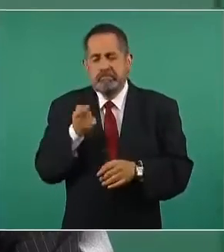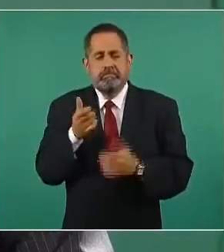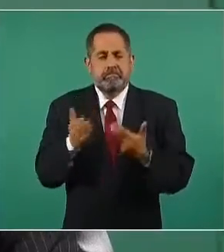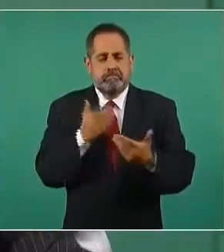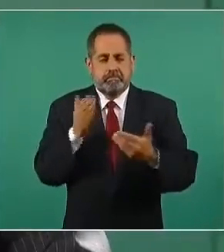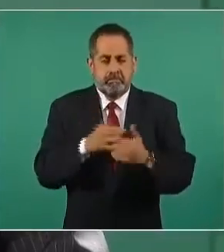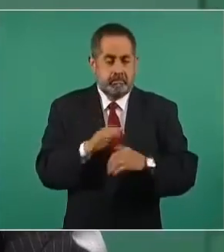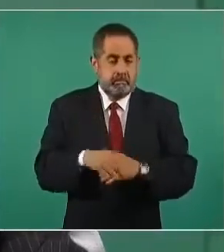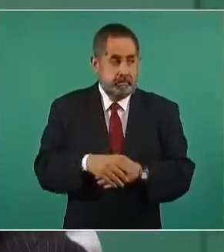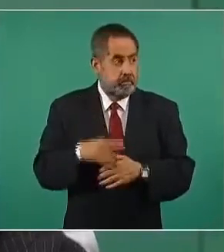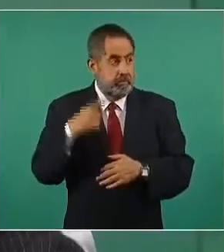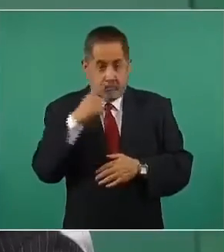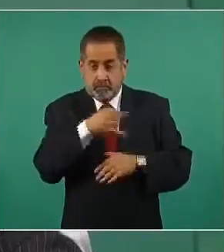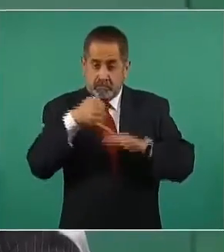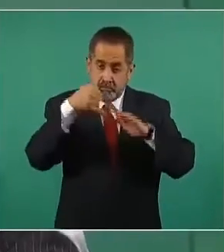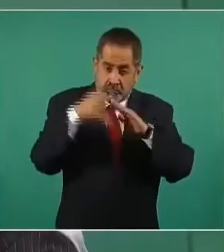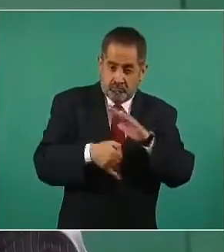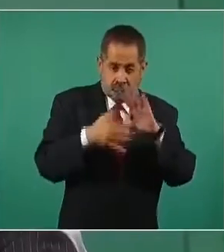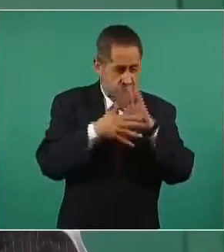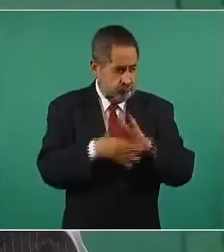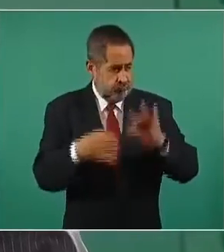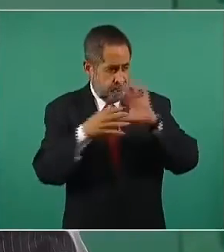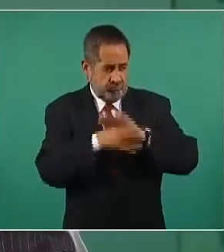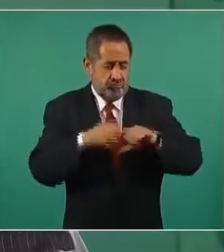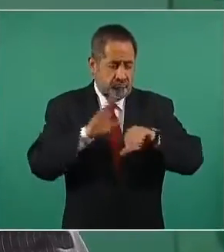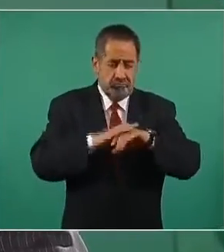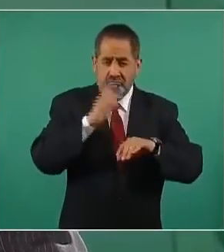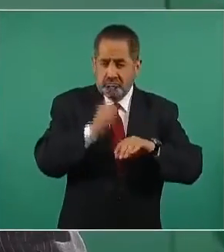pero se profundizó.